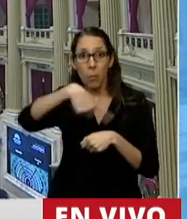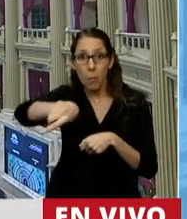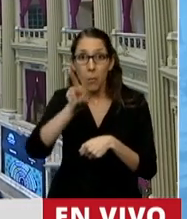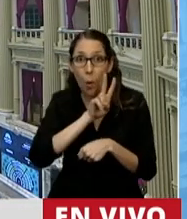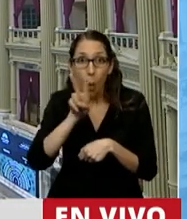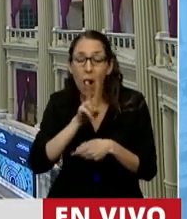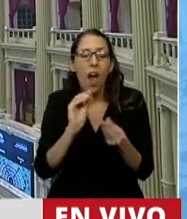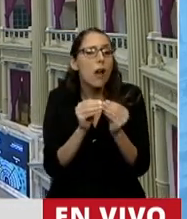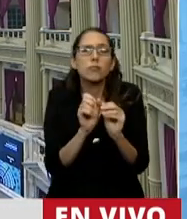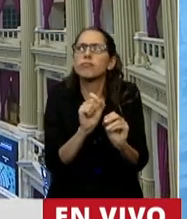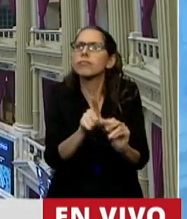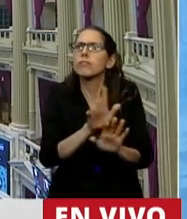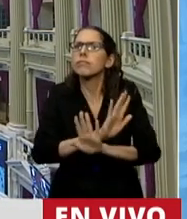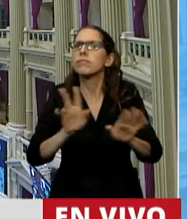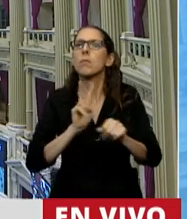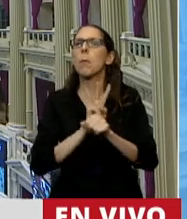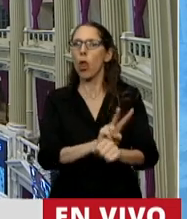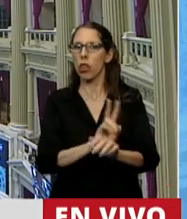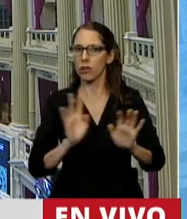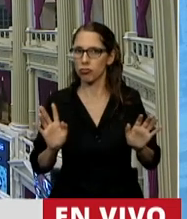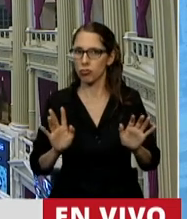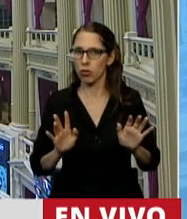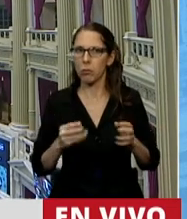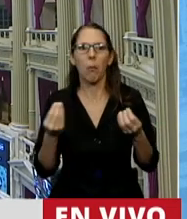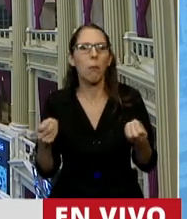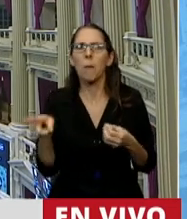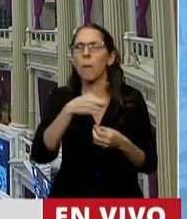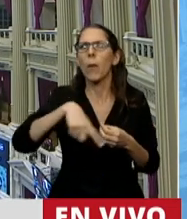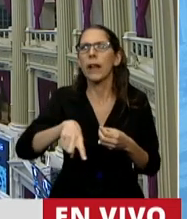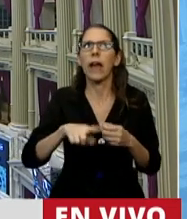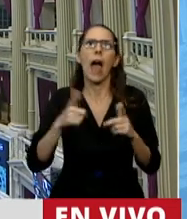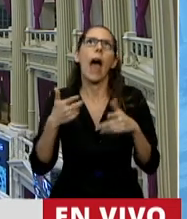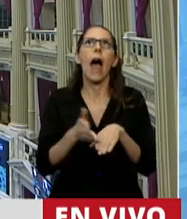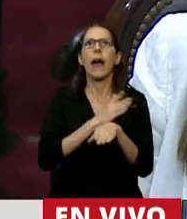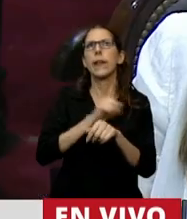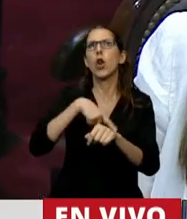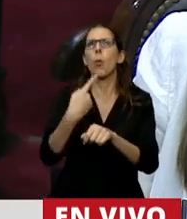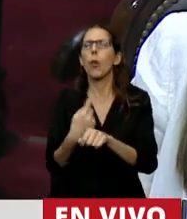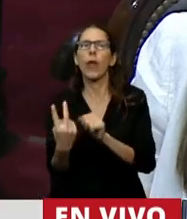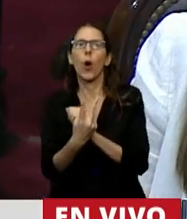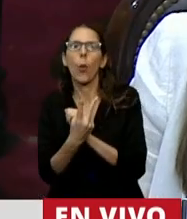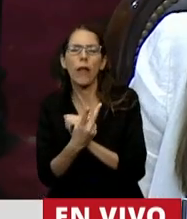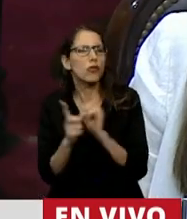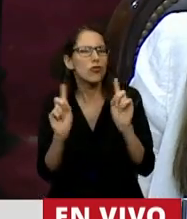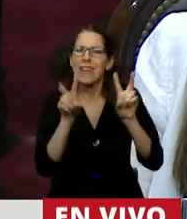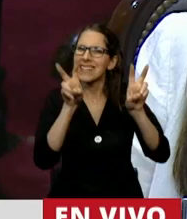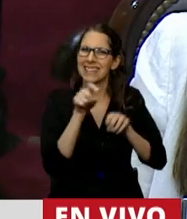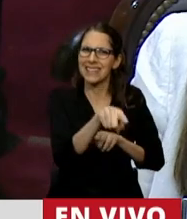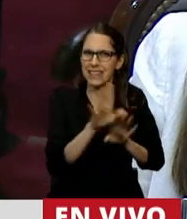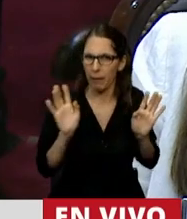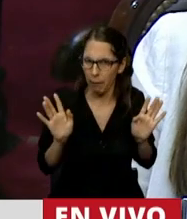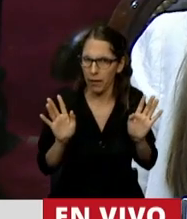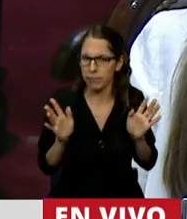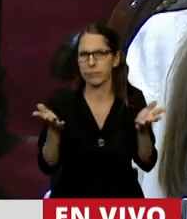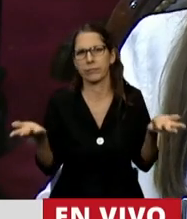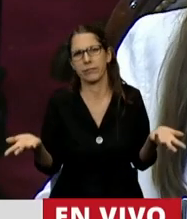que fuera, que no tiene que ver con que no accedieron a un método anticonceptivo, porque también no se sabe que los